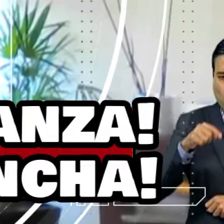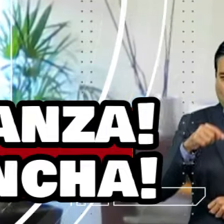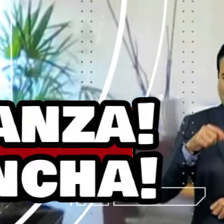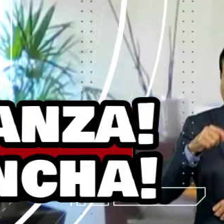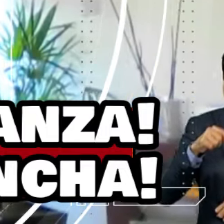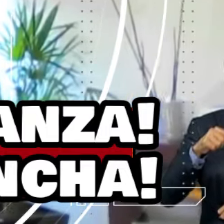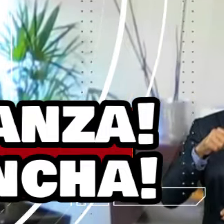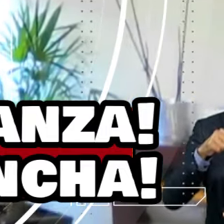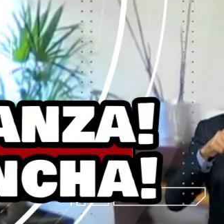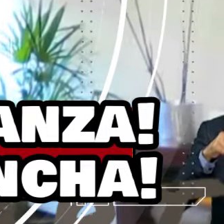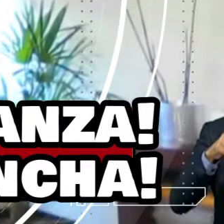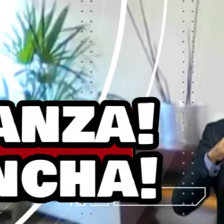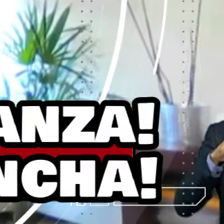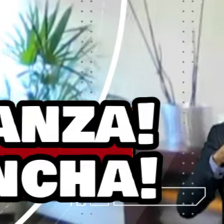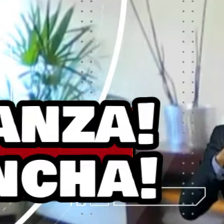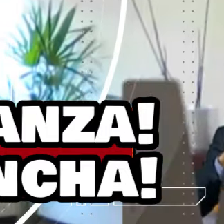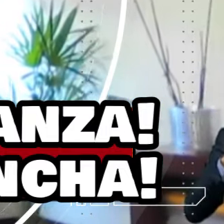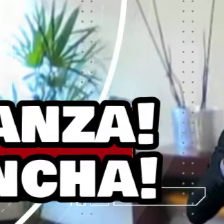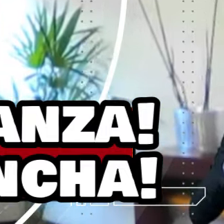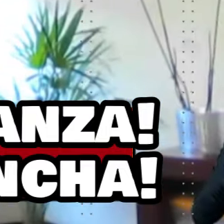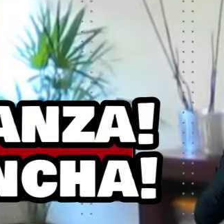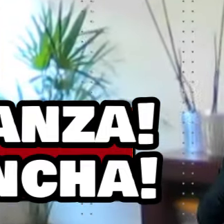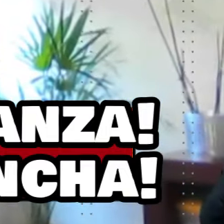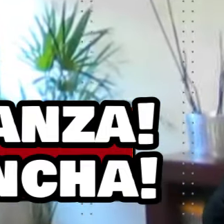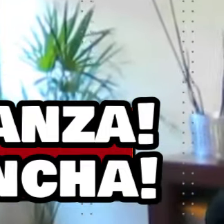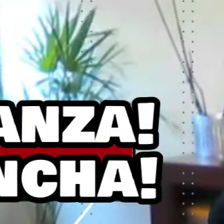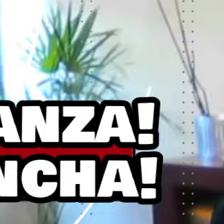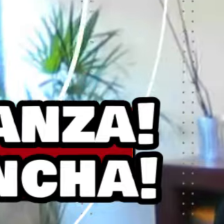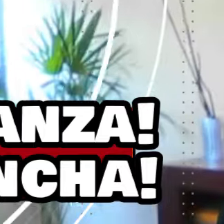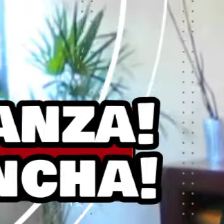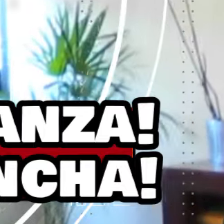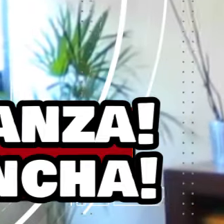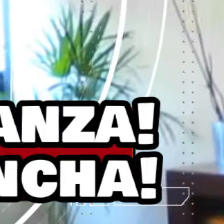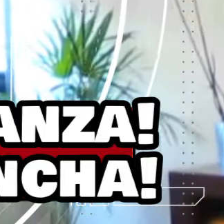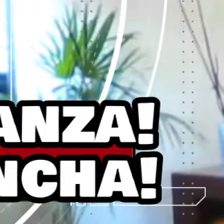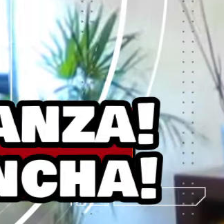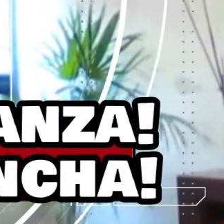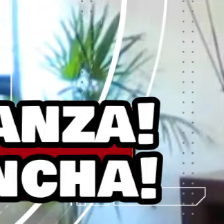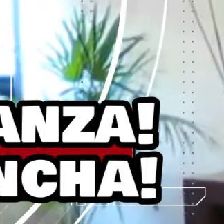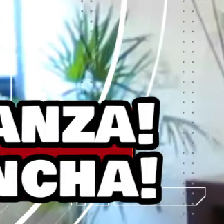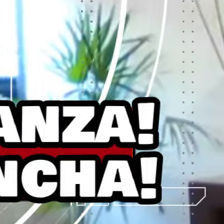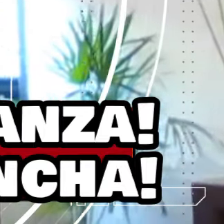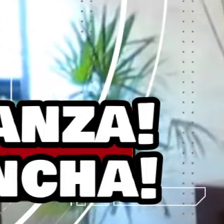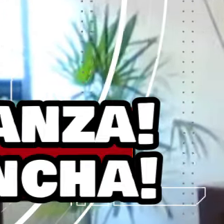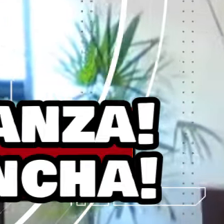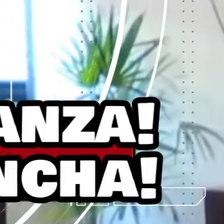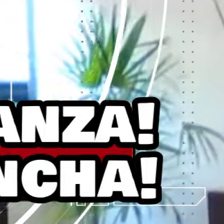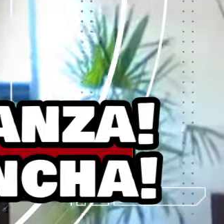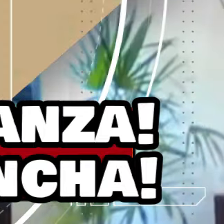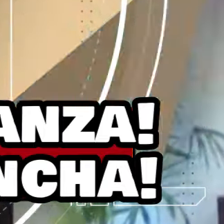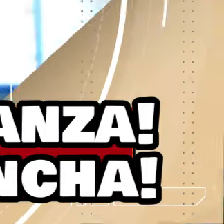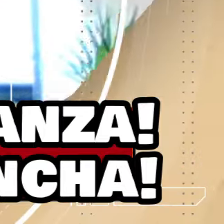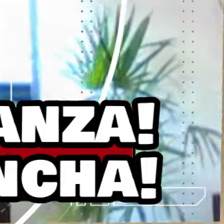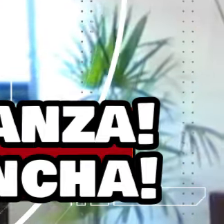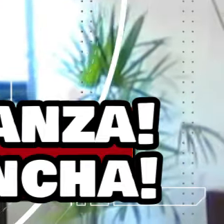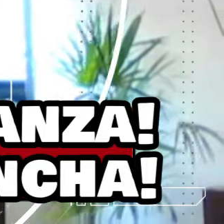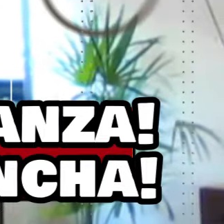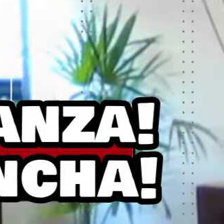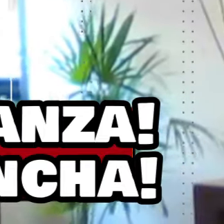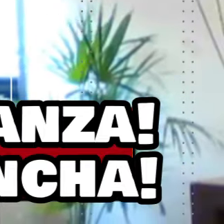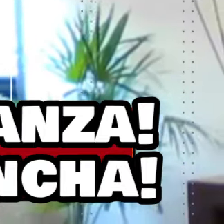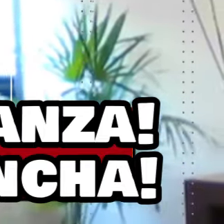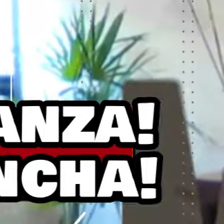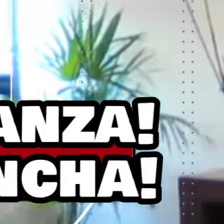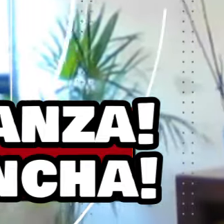electoral después la consejera presidenta del INE Guadalupe tadey expresó su solidaridad y aseguró que estaban atentos al caso